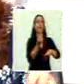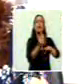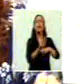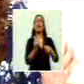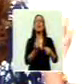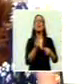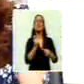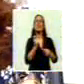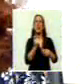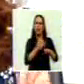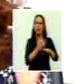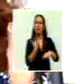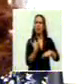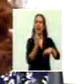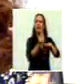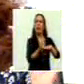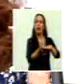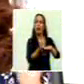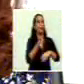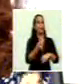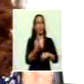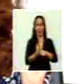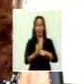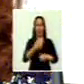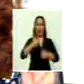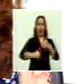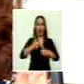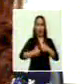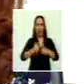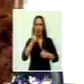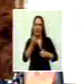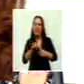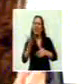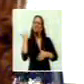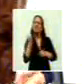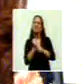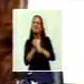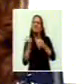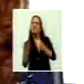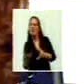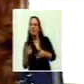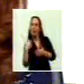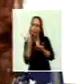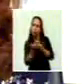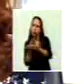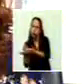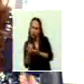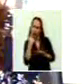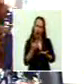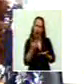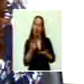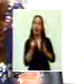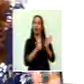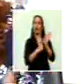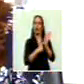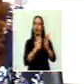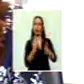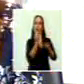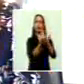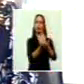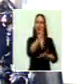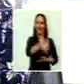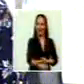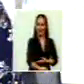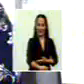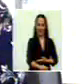que sólo se accederá por concurso de antecedentes y oposición para las titularidades. Estos y otros,